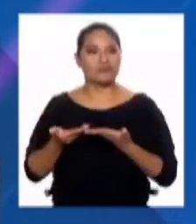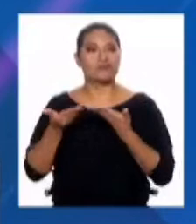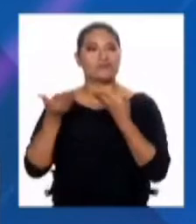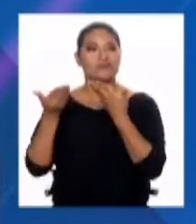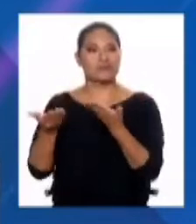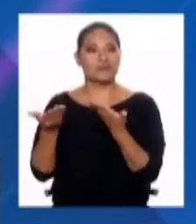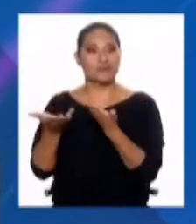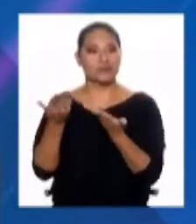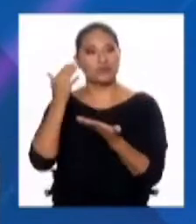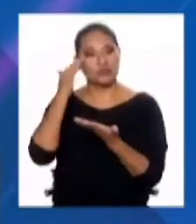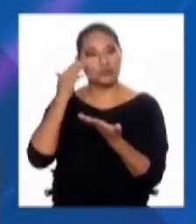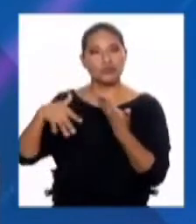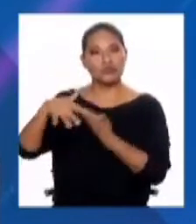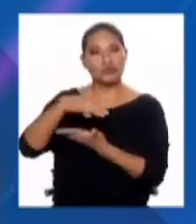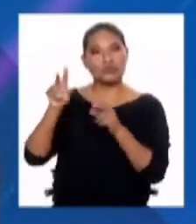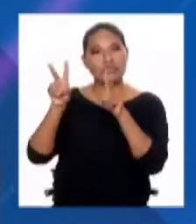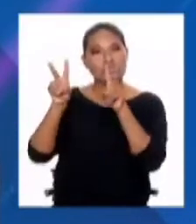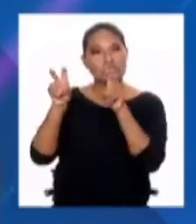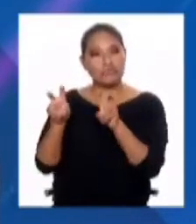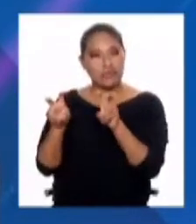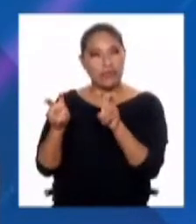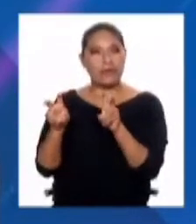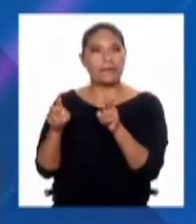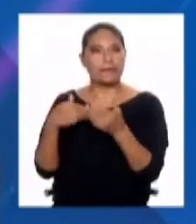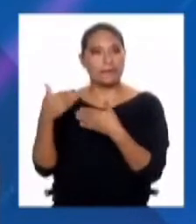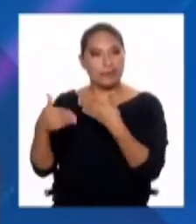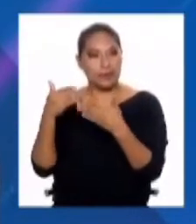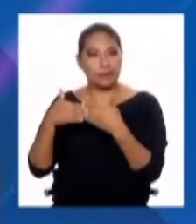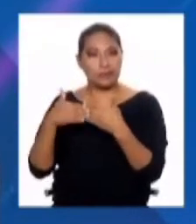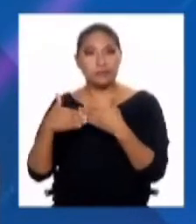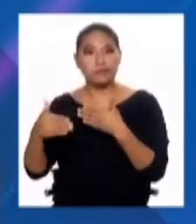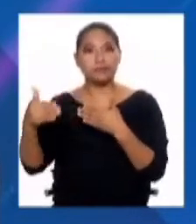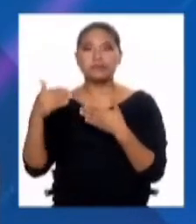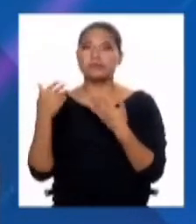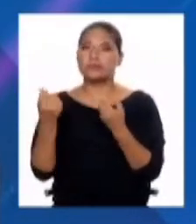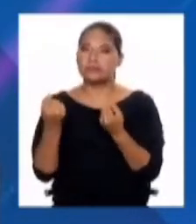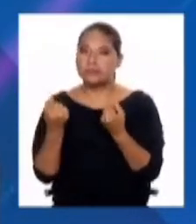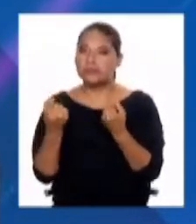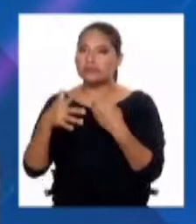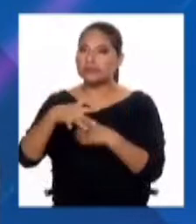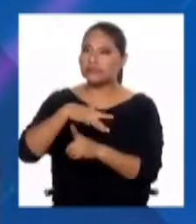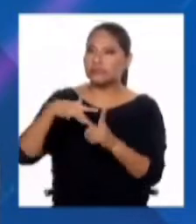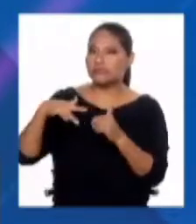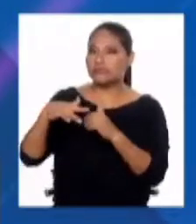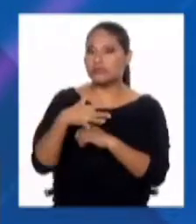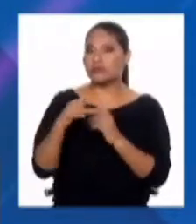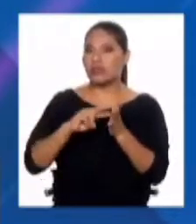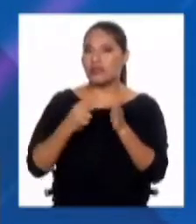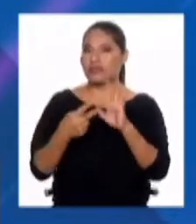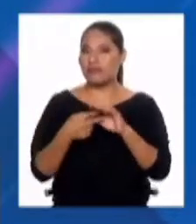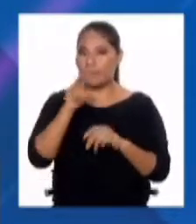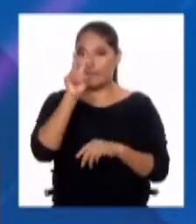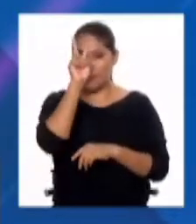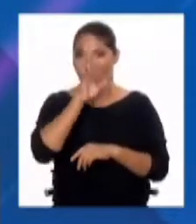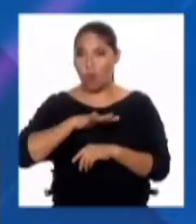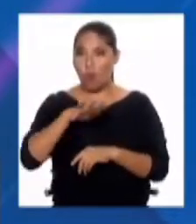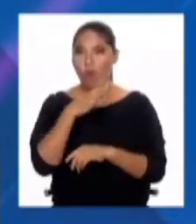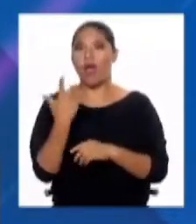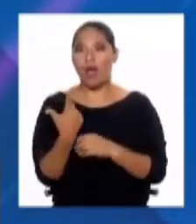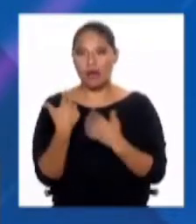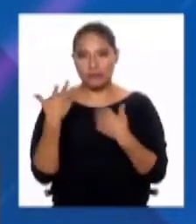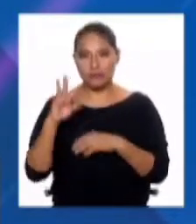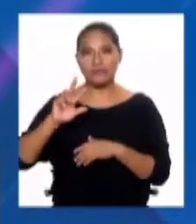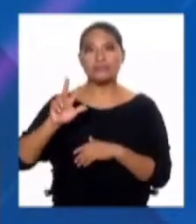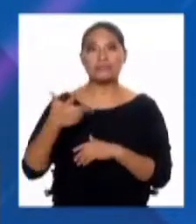elementos de juicio que nos permitan, como siempre y más allá de la coyuntura, y entender qué significa para el Perú tener ahora a un